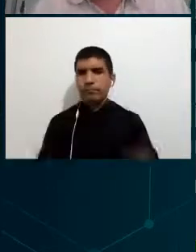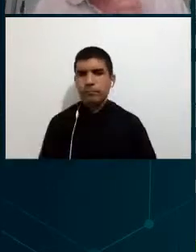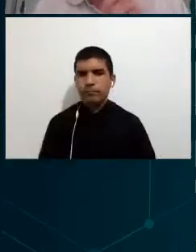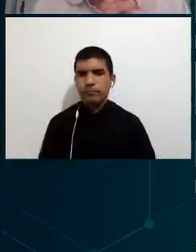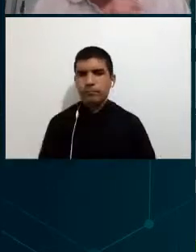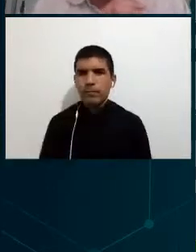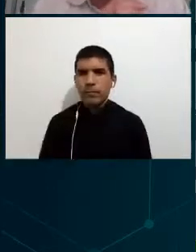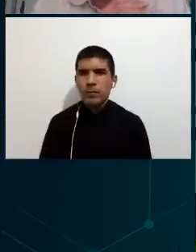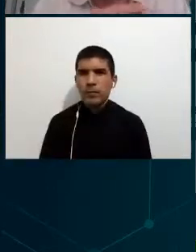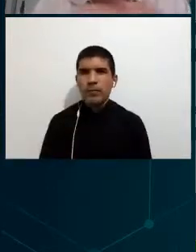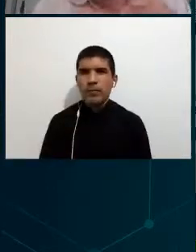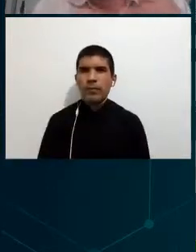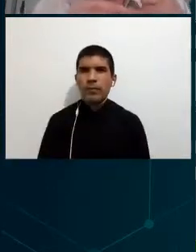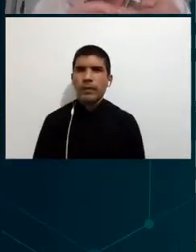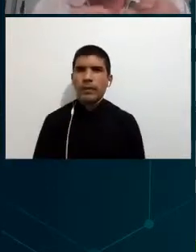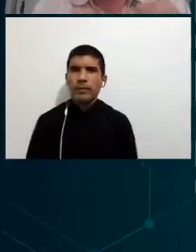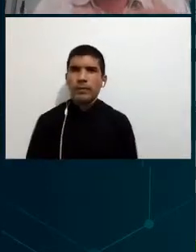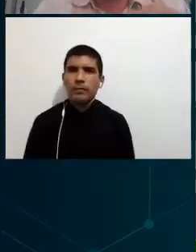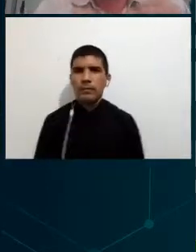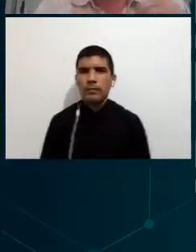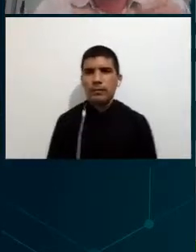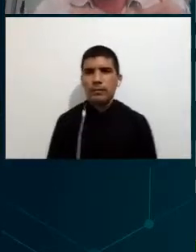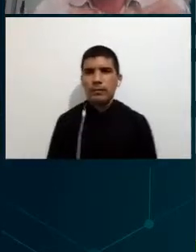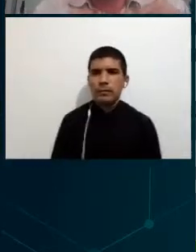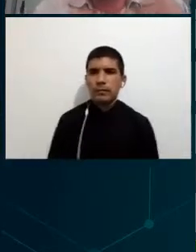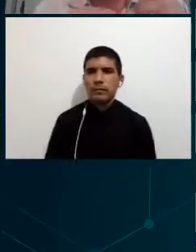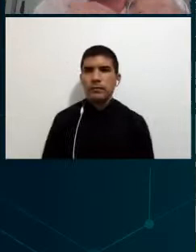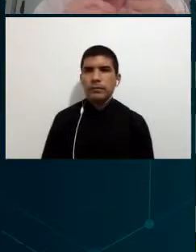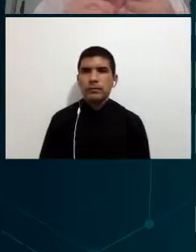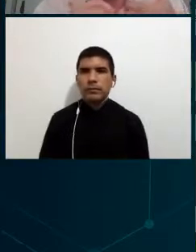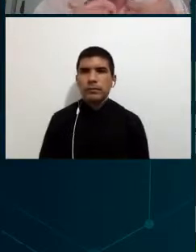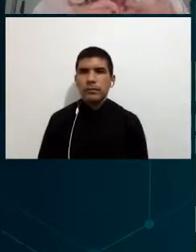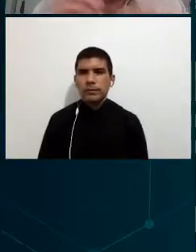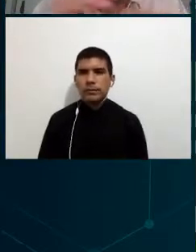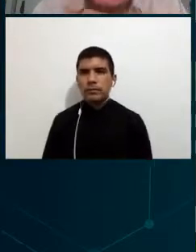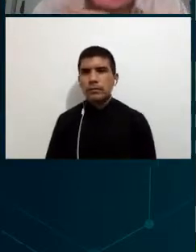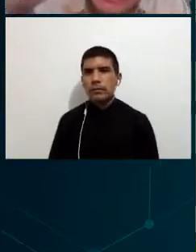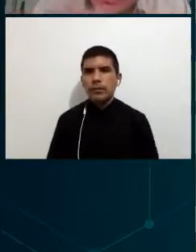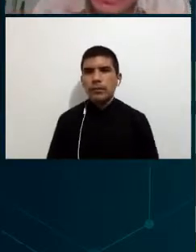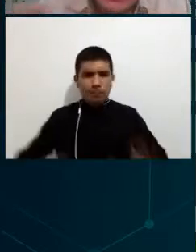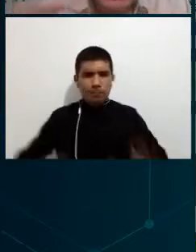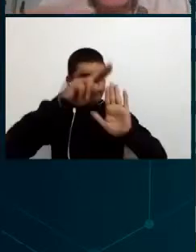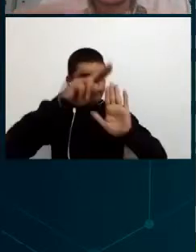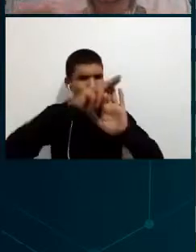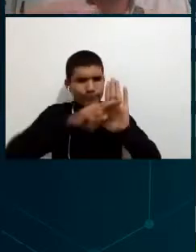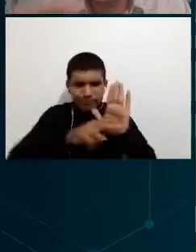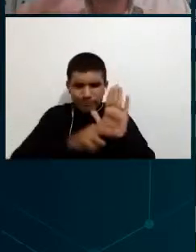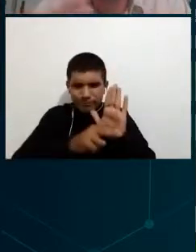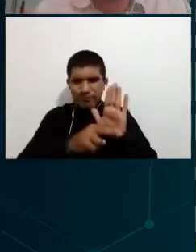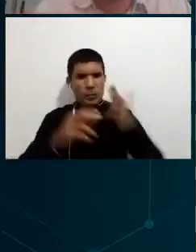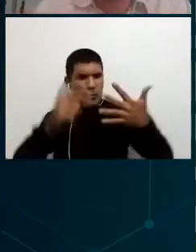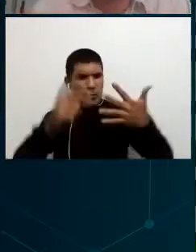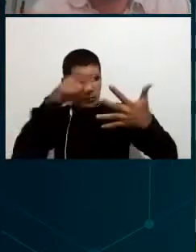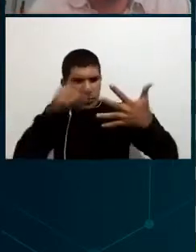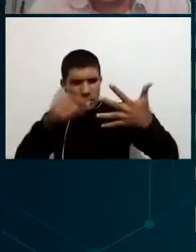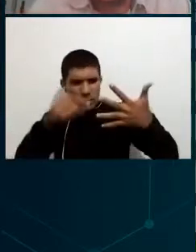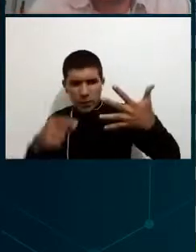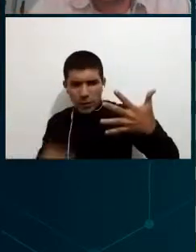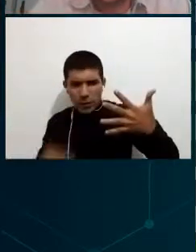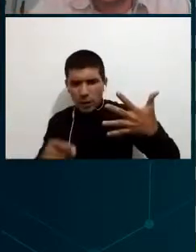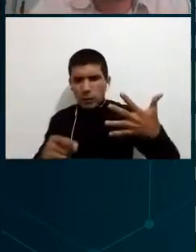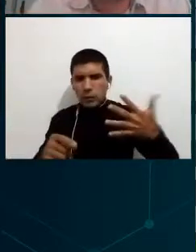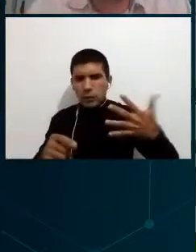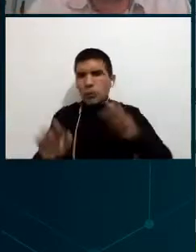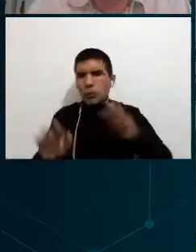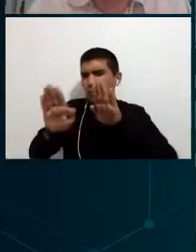Los parámetros asociados con latencia y asimetría, el límite superior, los